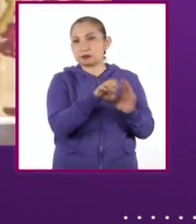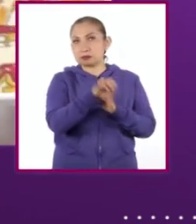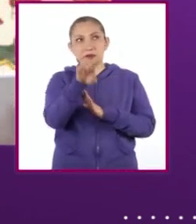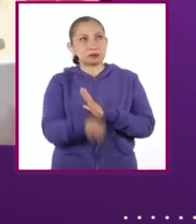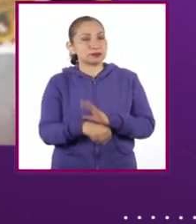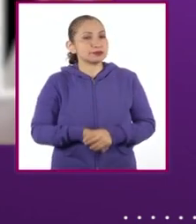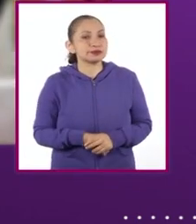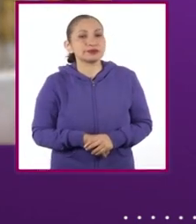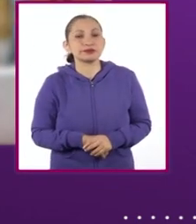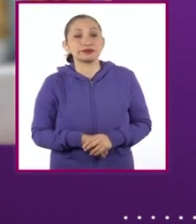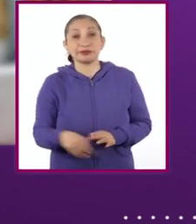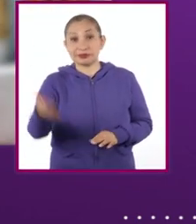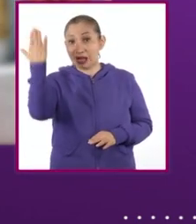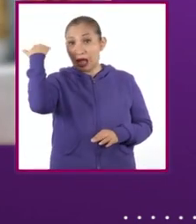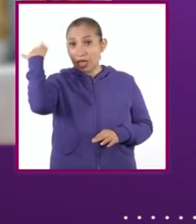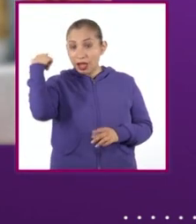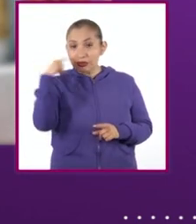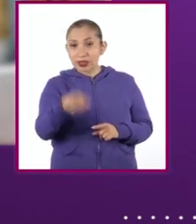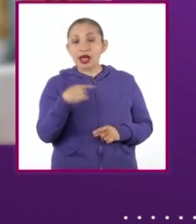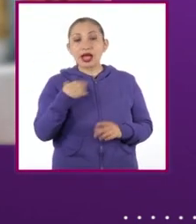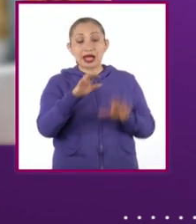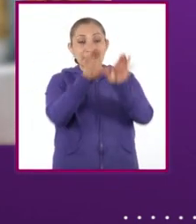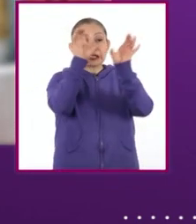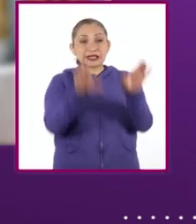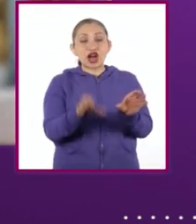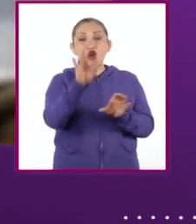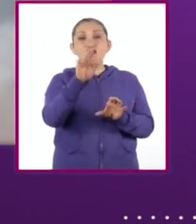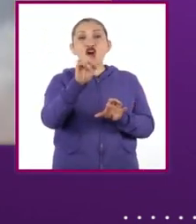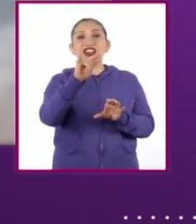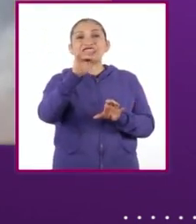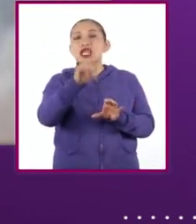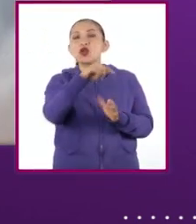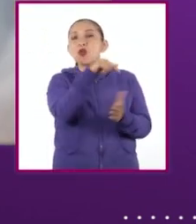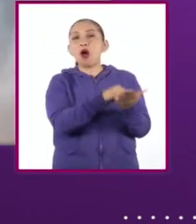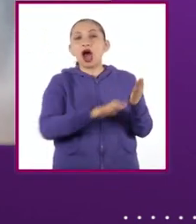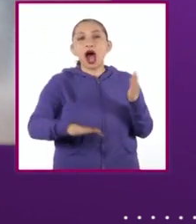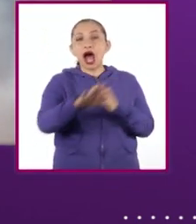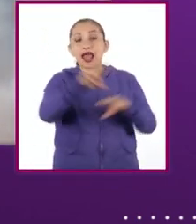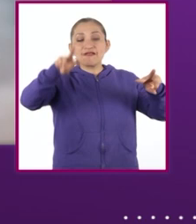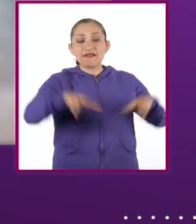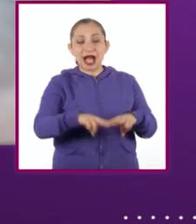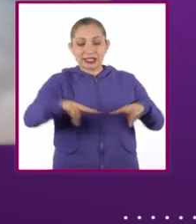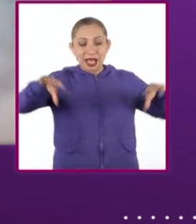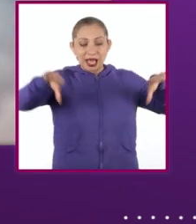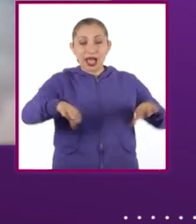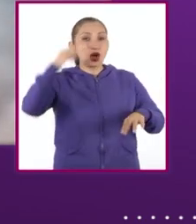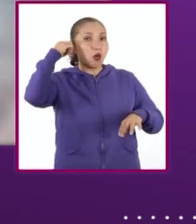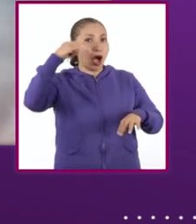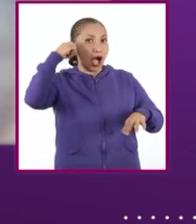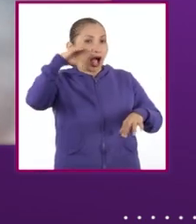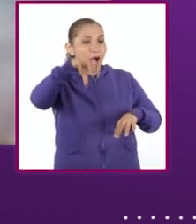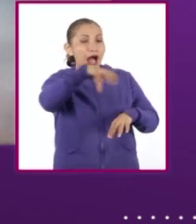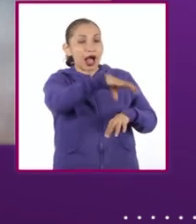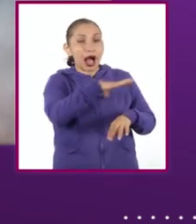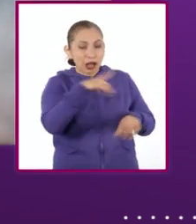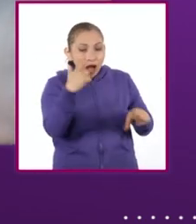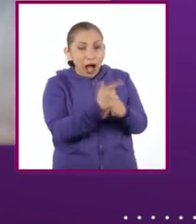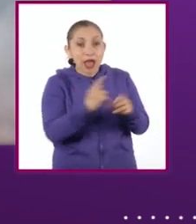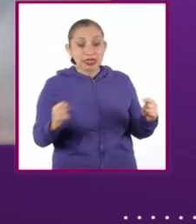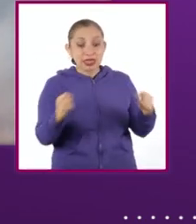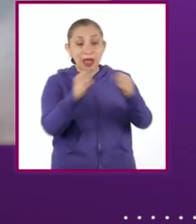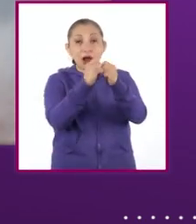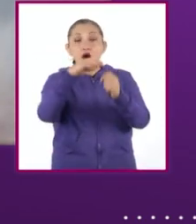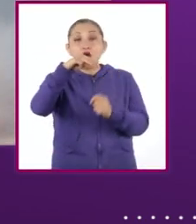ejemplo, anteriormente, en el Cerro del Fortín, ubicado en los valles centrales de Oaxaca, se encontraba un